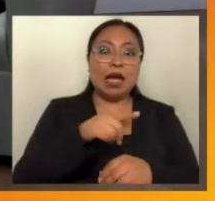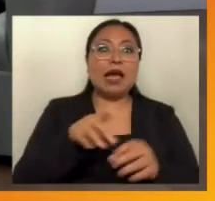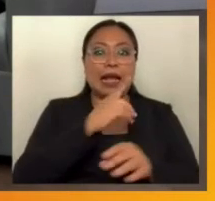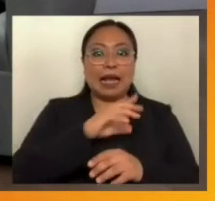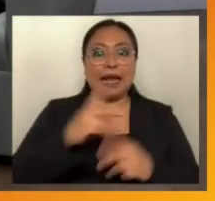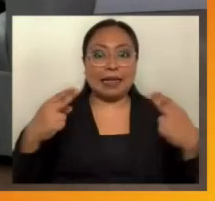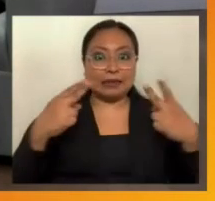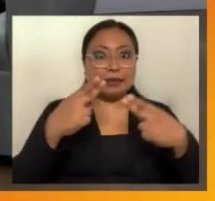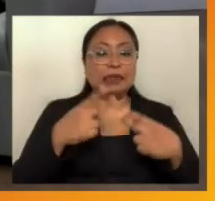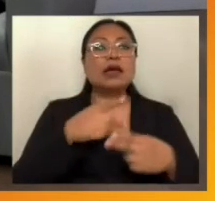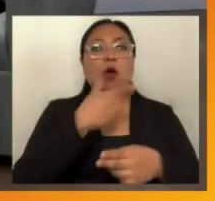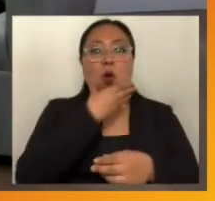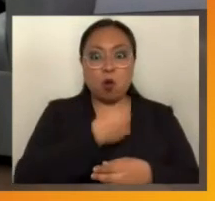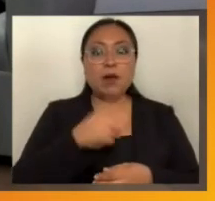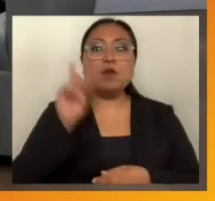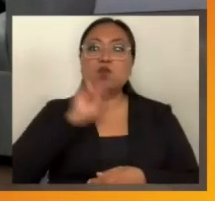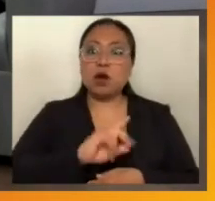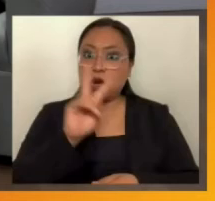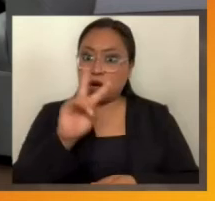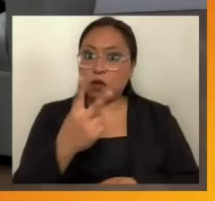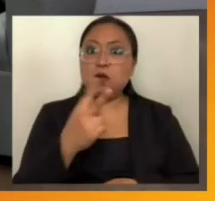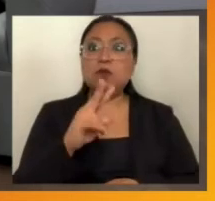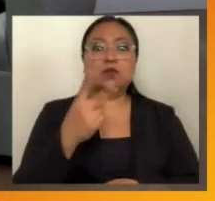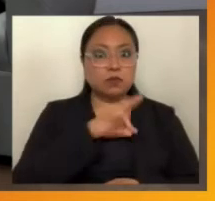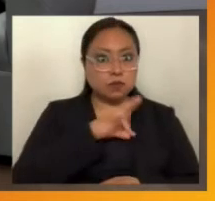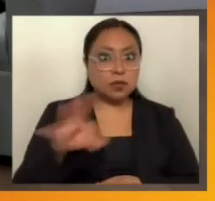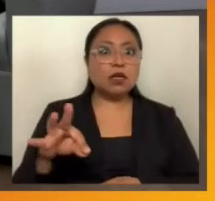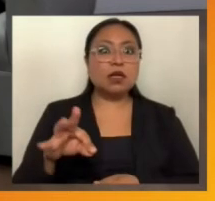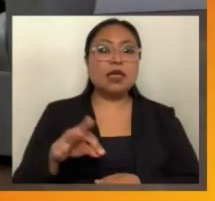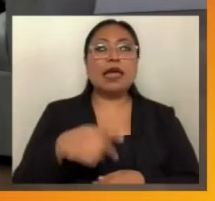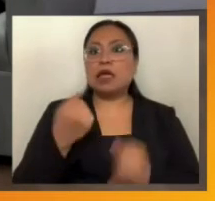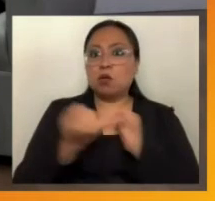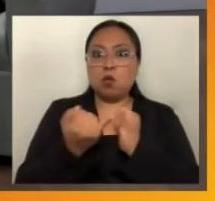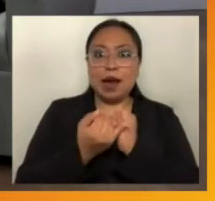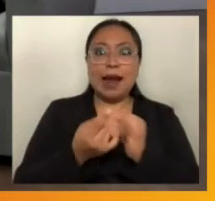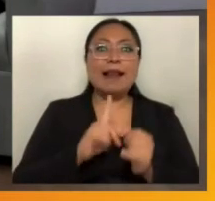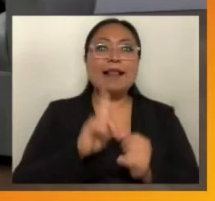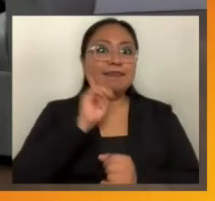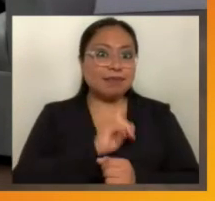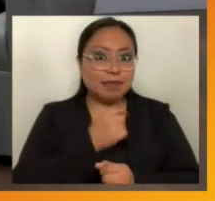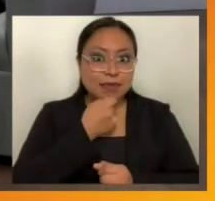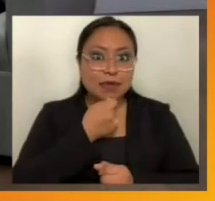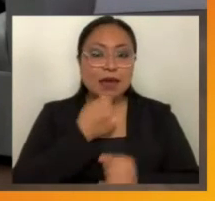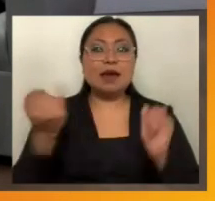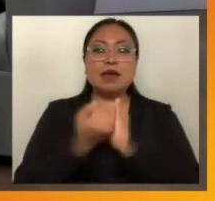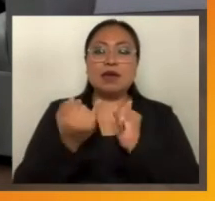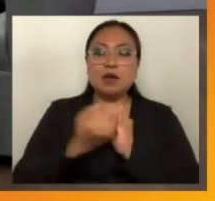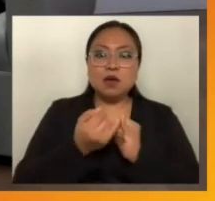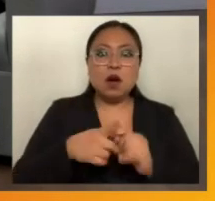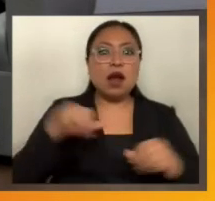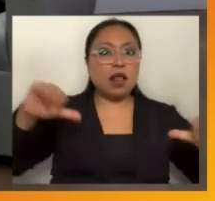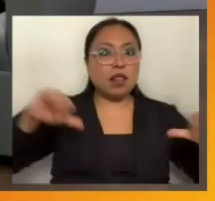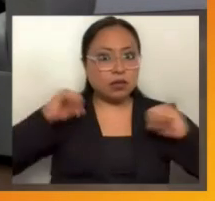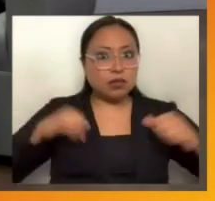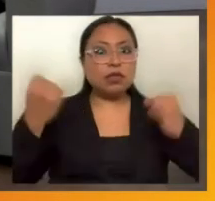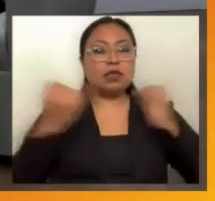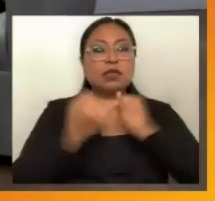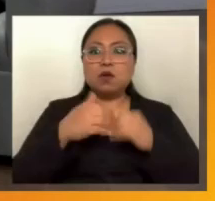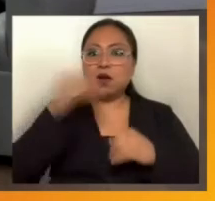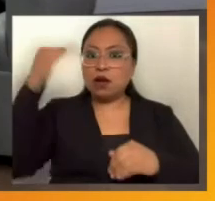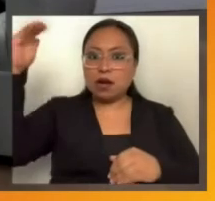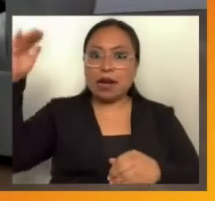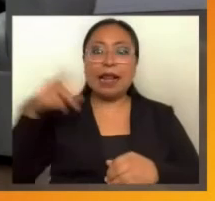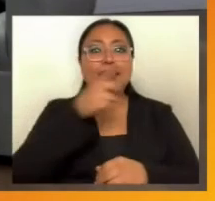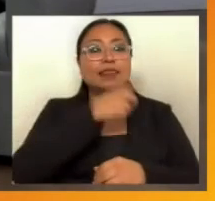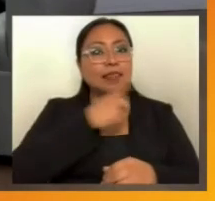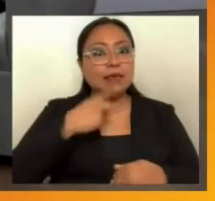mensaje positivo para todas las jóvenes y para todas las mujeres que nos puedan estar escuchando, pues de hacerse su autoexploración y de